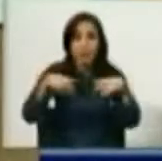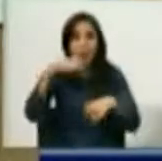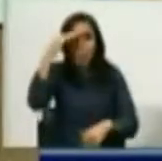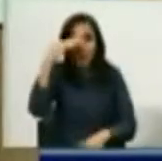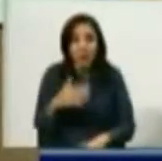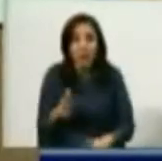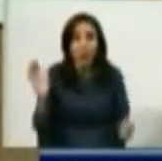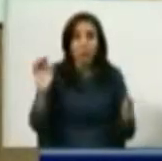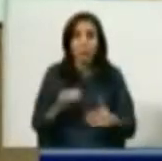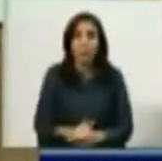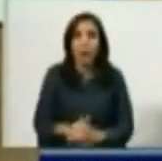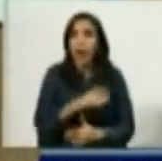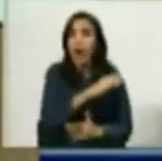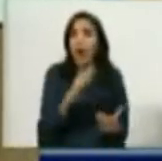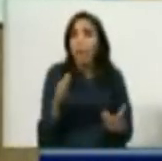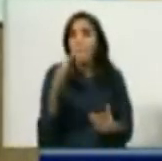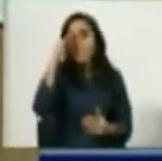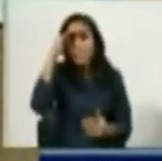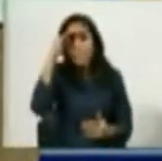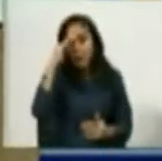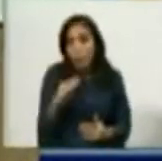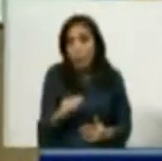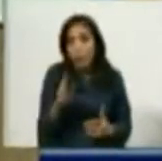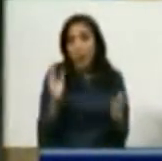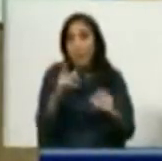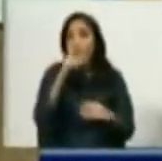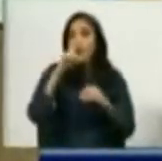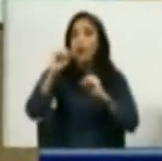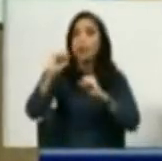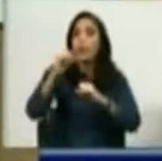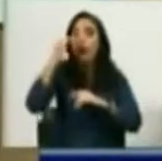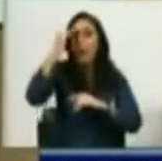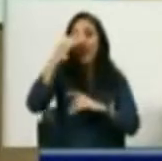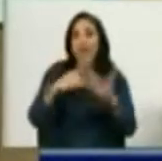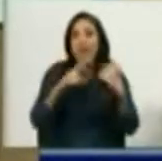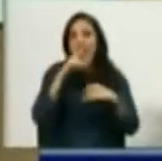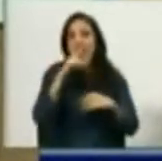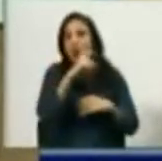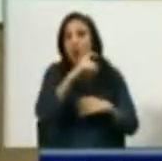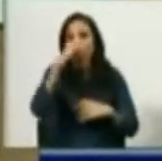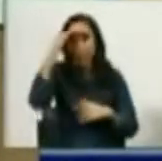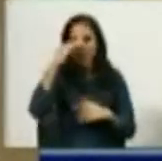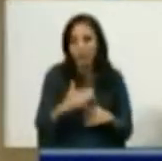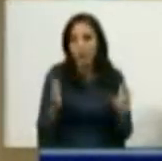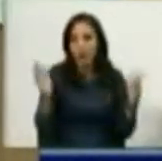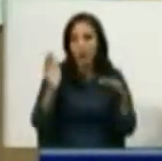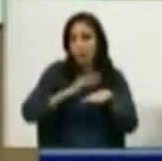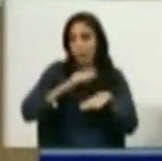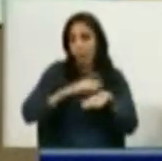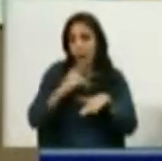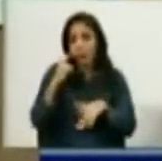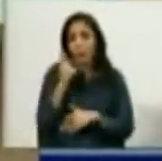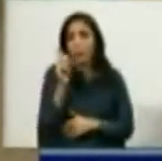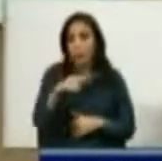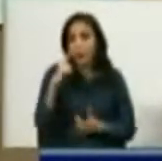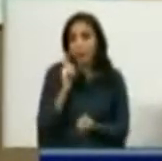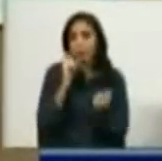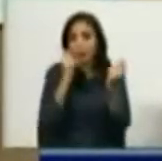maduro es el enemigo del afán porque los somete al hambre y la miseria la fan también es parte del cambio